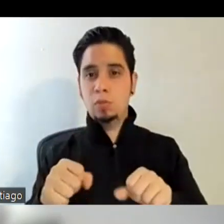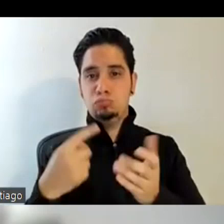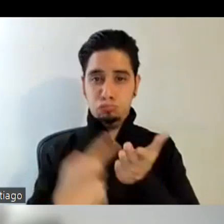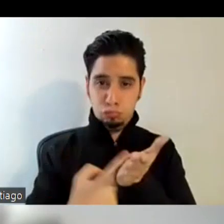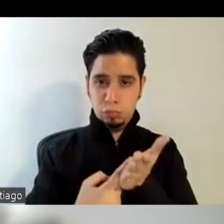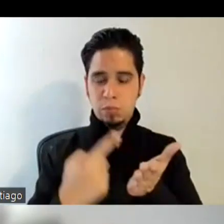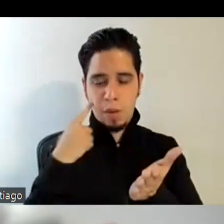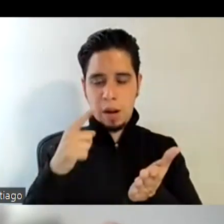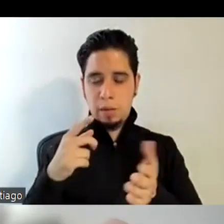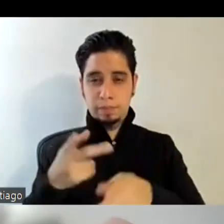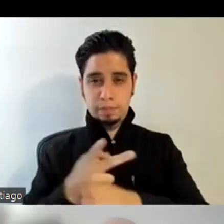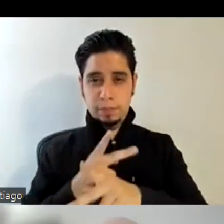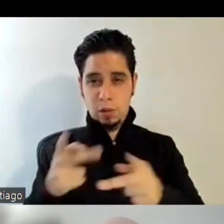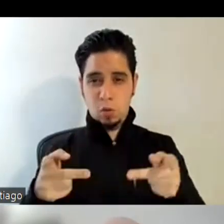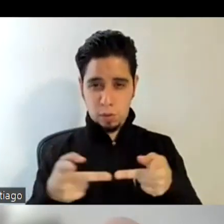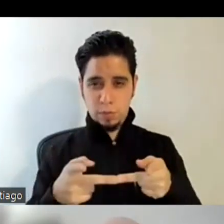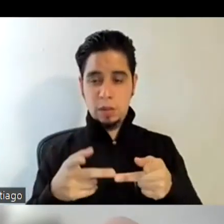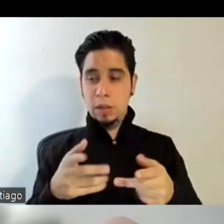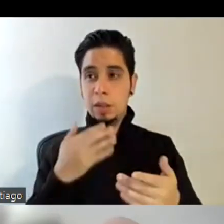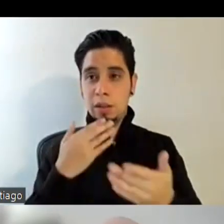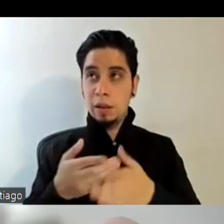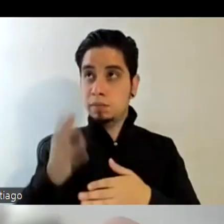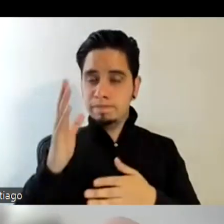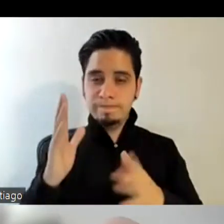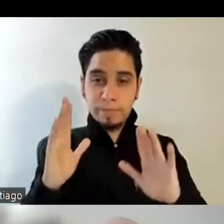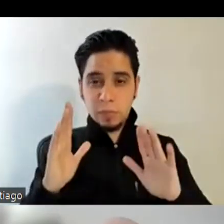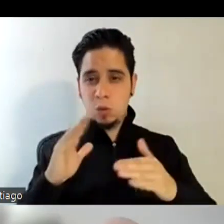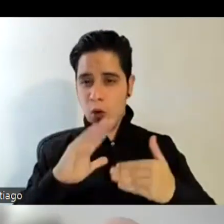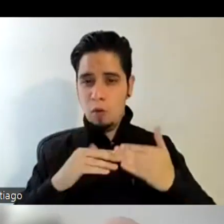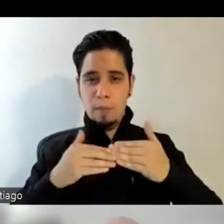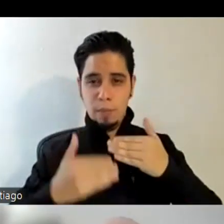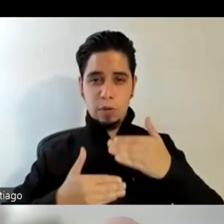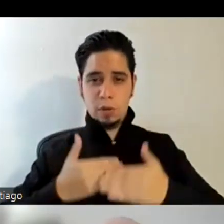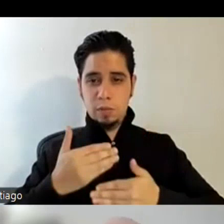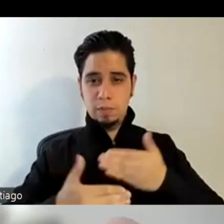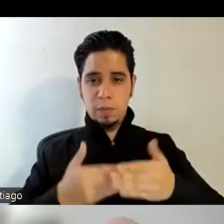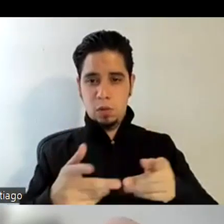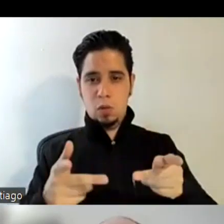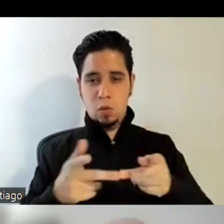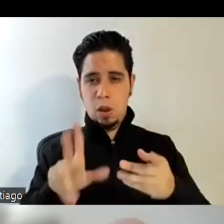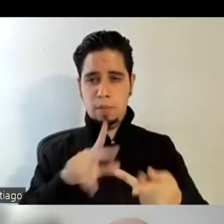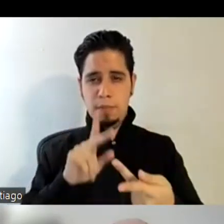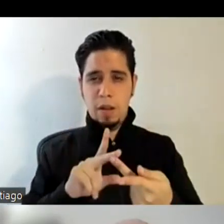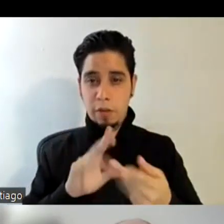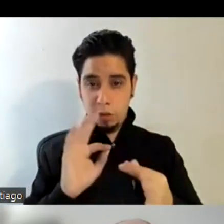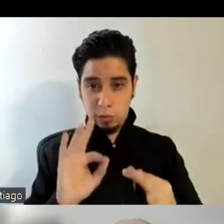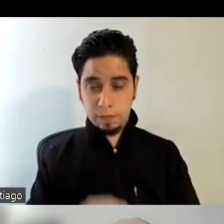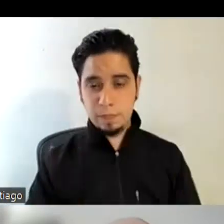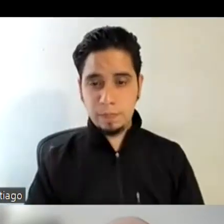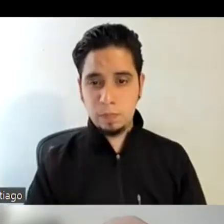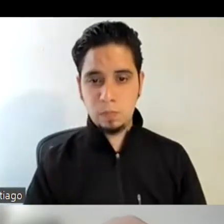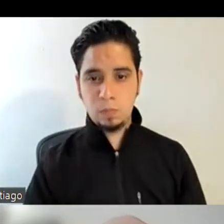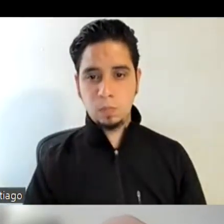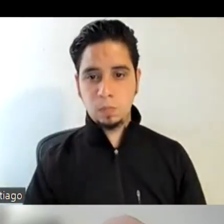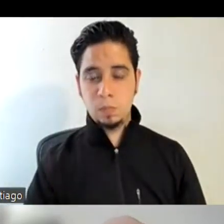espacio. Sí. Y al final le doy gracias a Dios, porque las cosas pasan por algo. Claro. Es un espacio perfecto. Claro, con cada uno